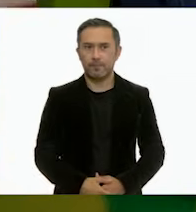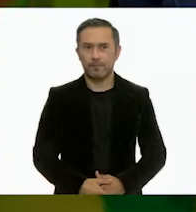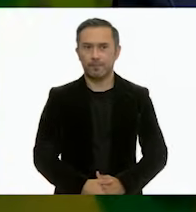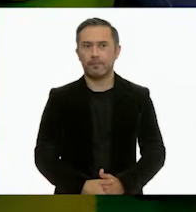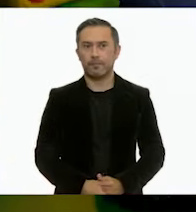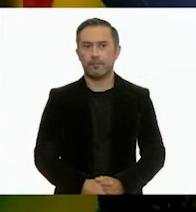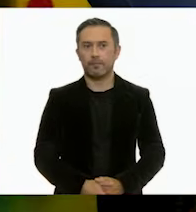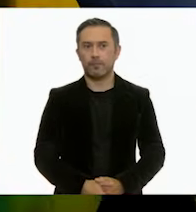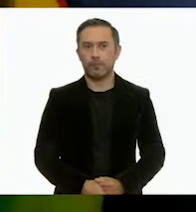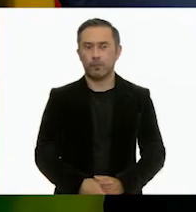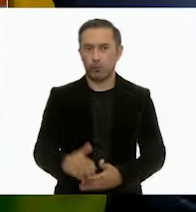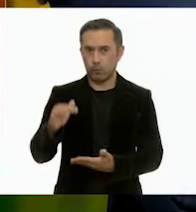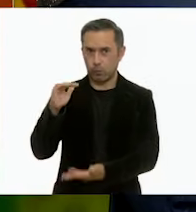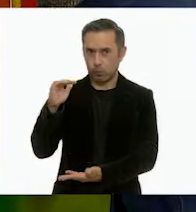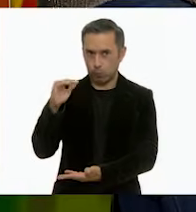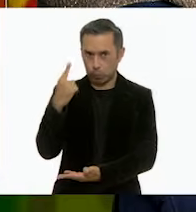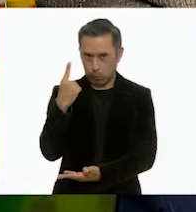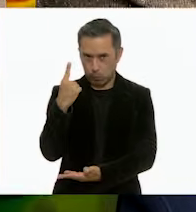Uno.